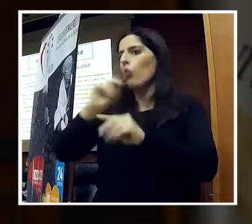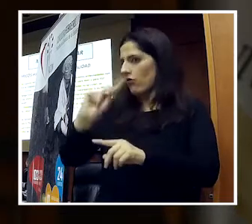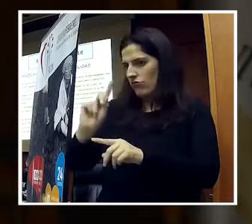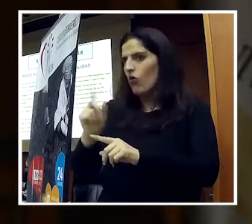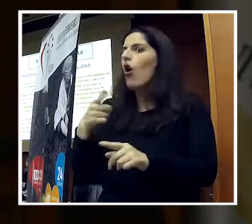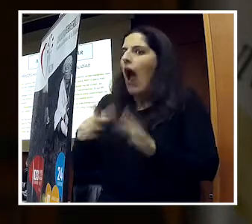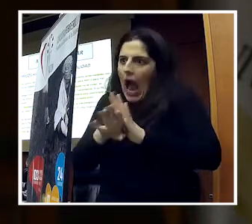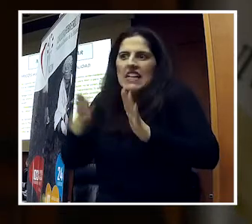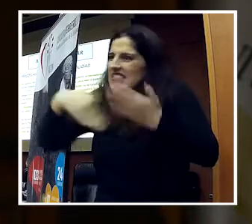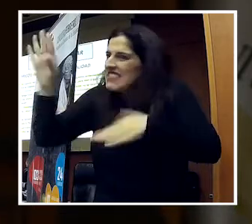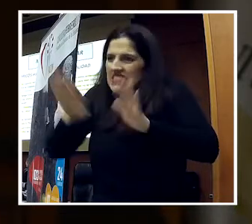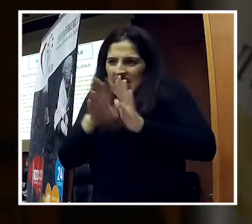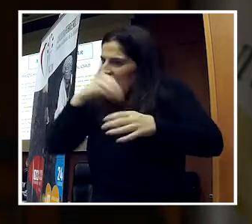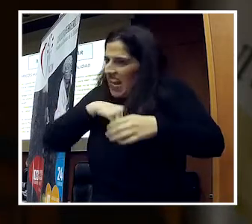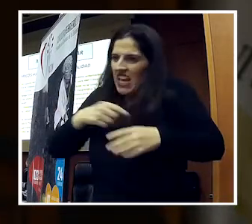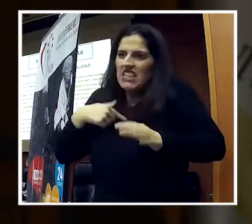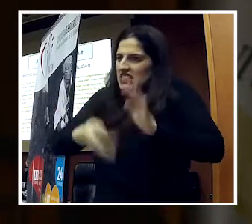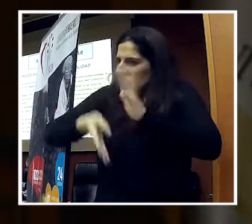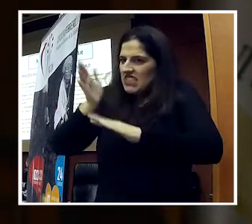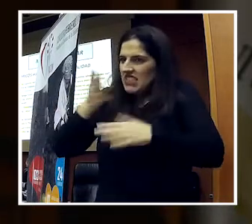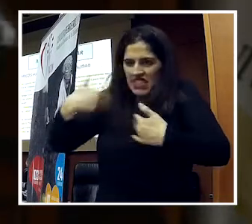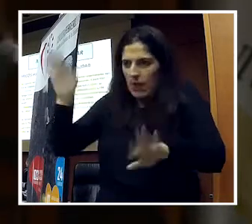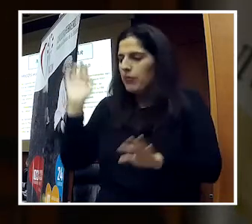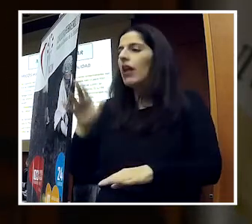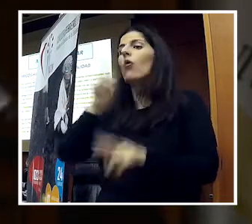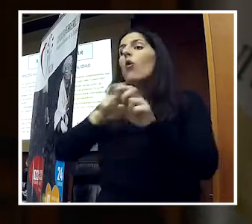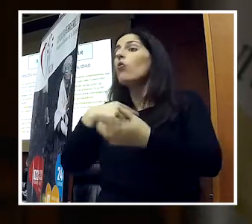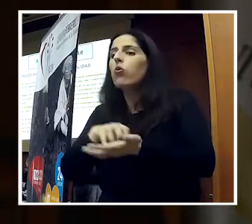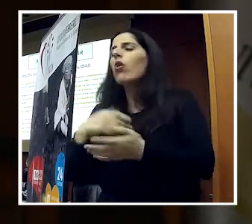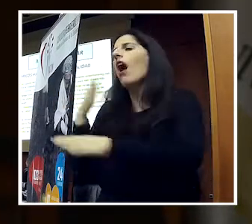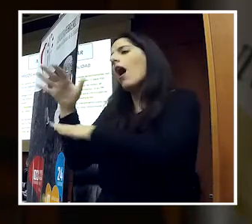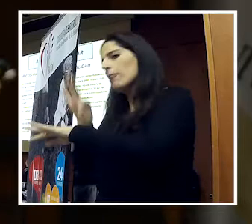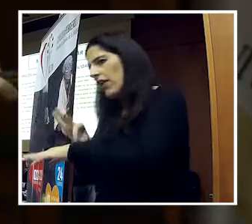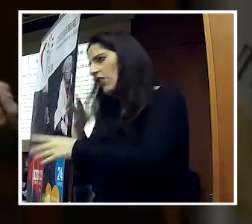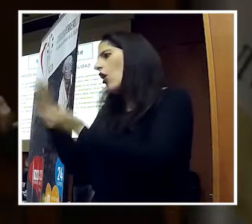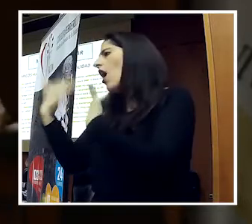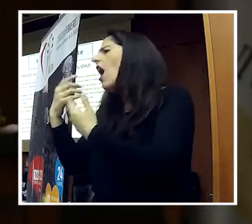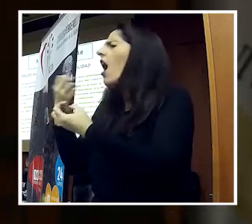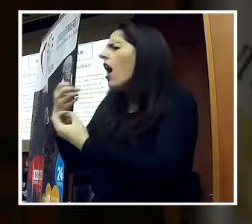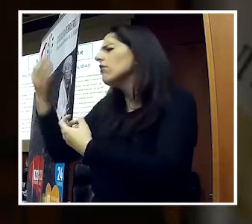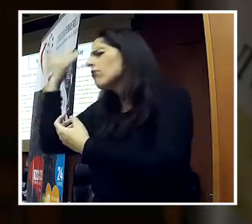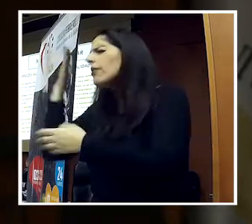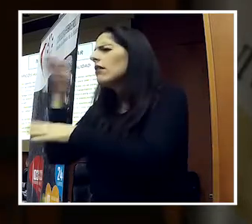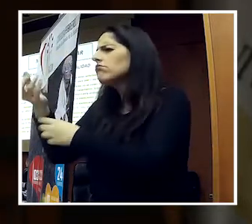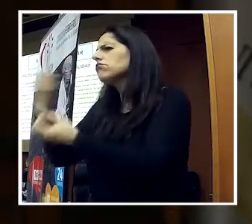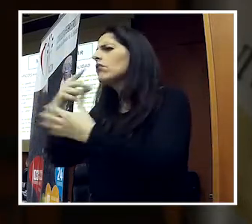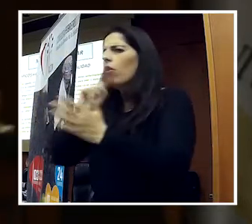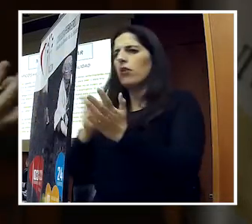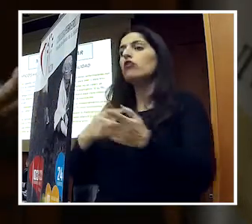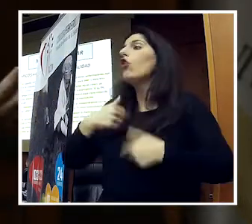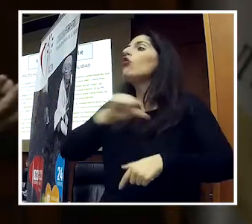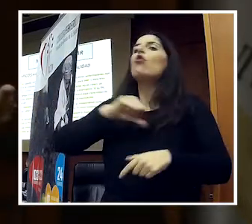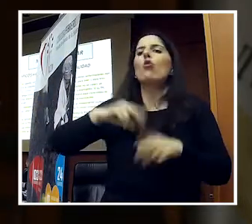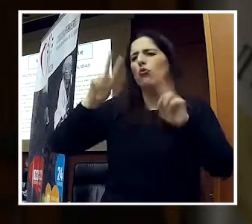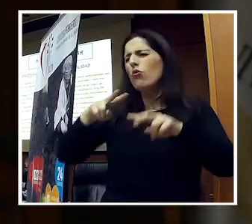mejor tenemos algún problema, discutámoslo con el médico de familia, pero no hagamos la disminución del número de comprimidos por nuestra cuenta. Nunca